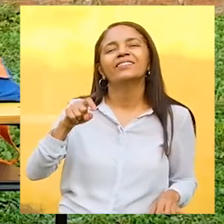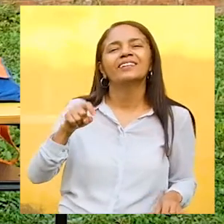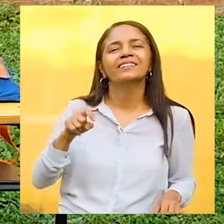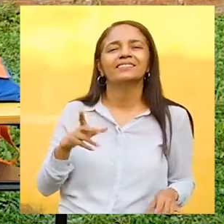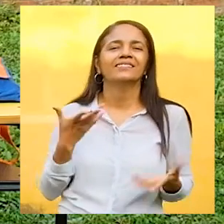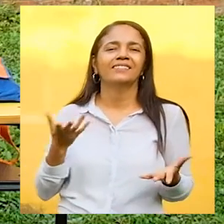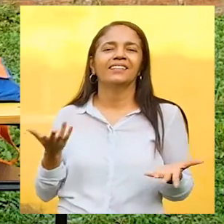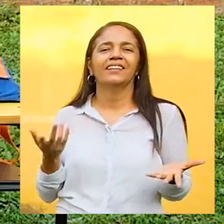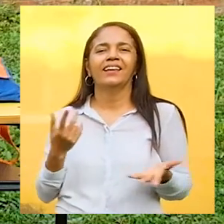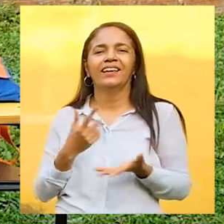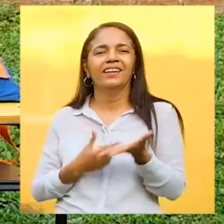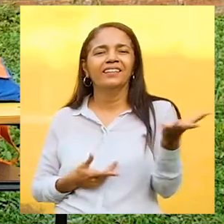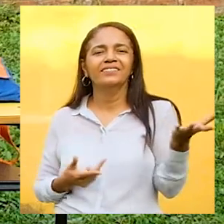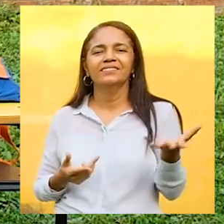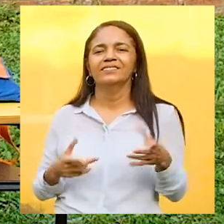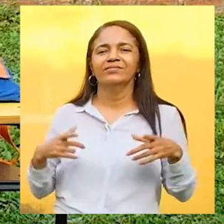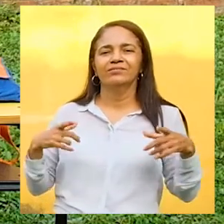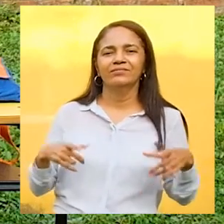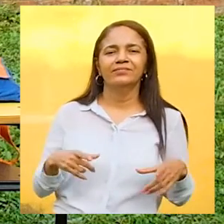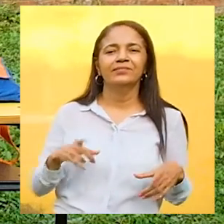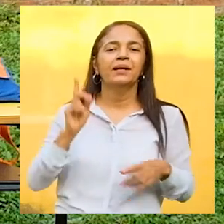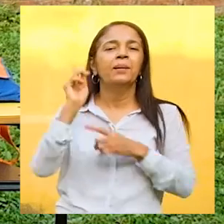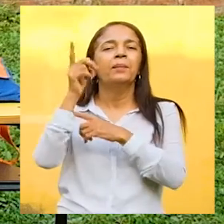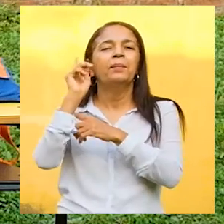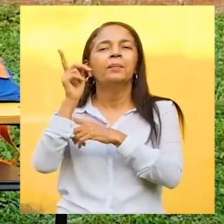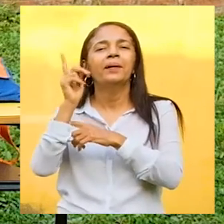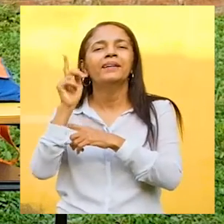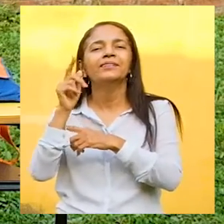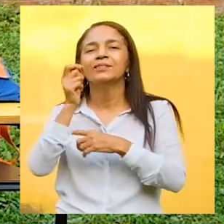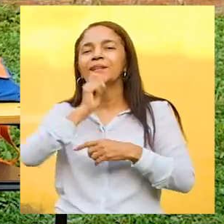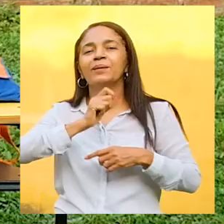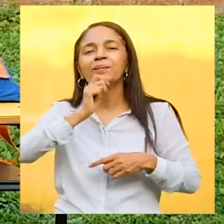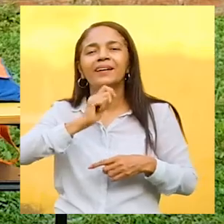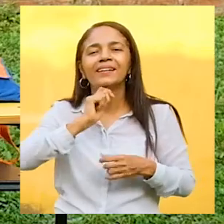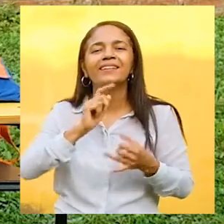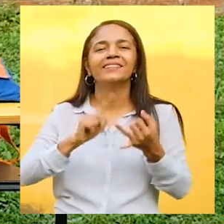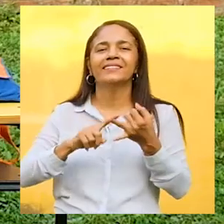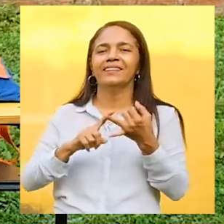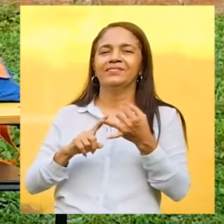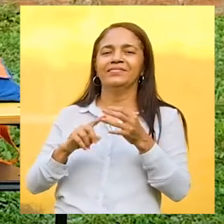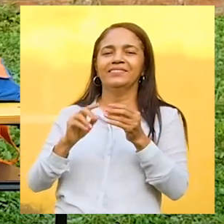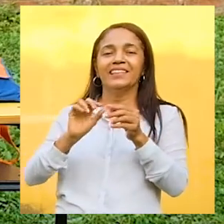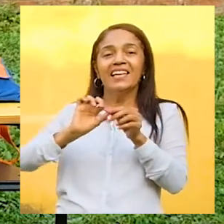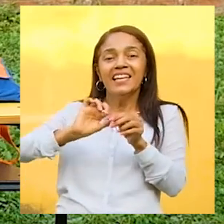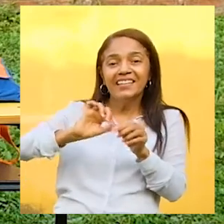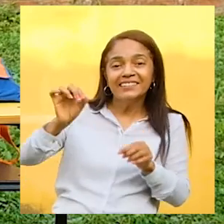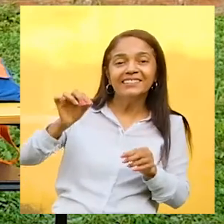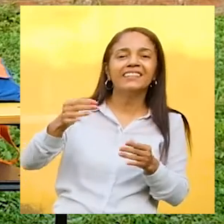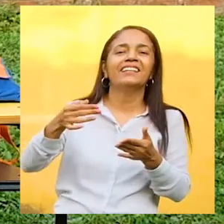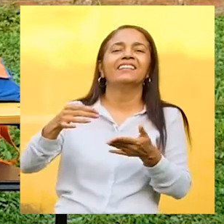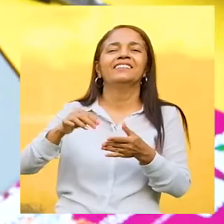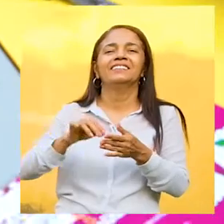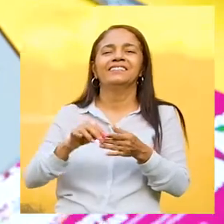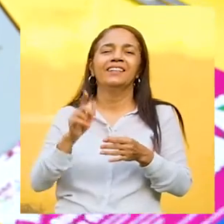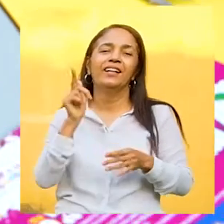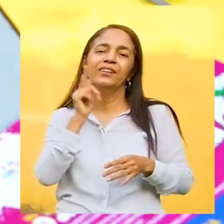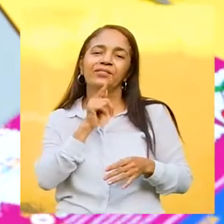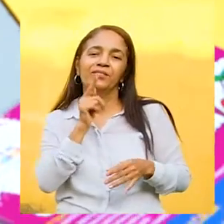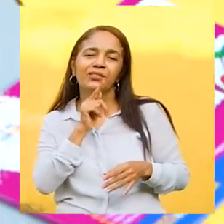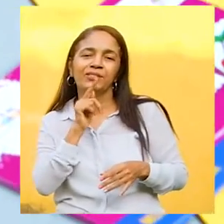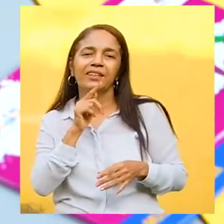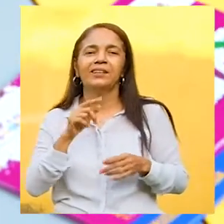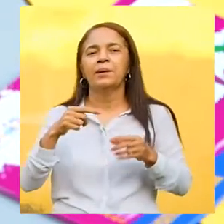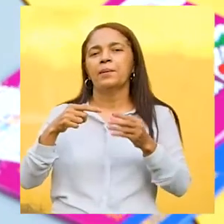kit un palitos de paleta, el sticker de la fruta, un